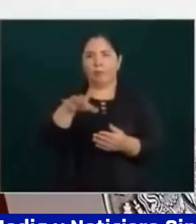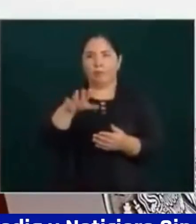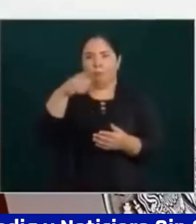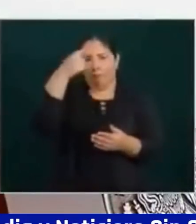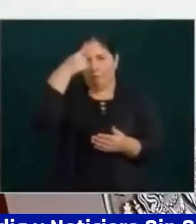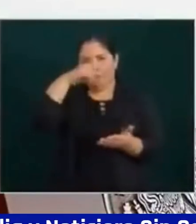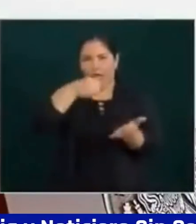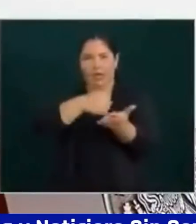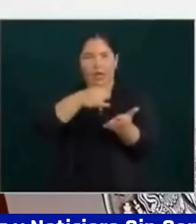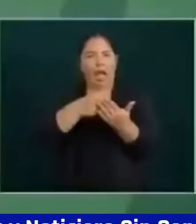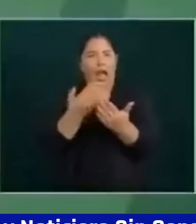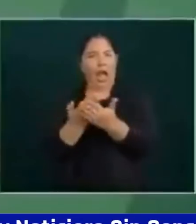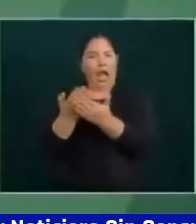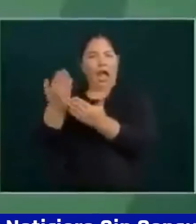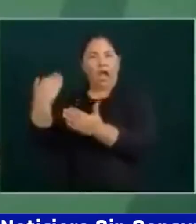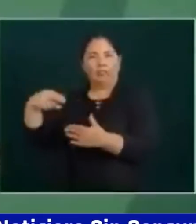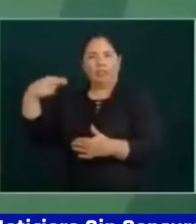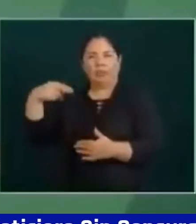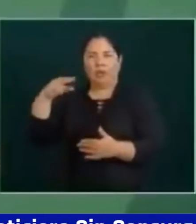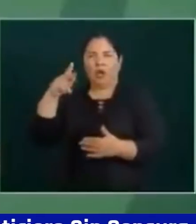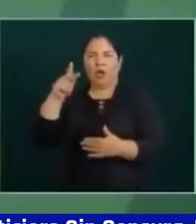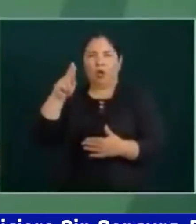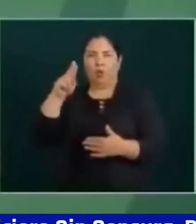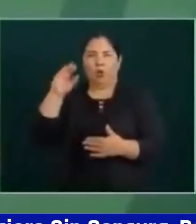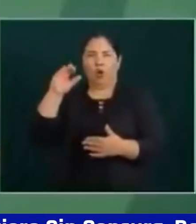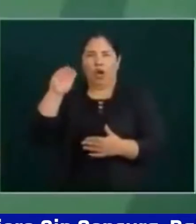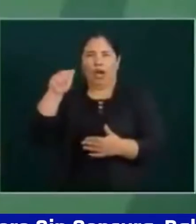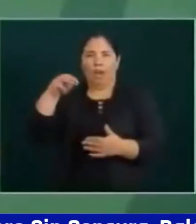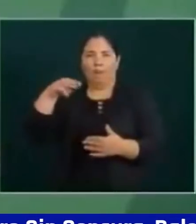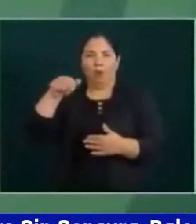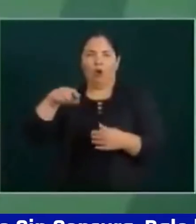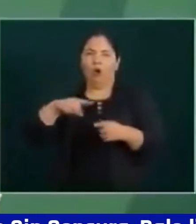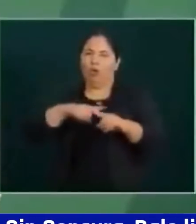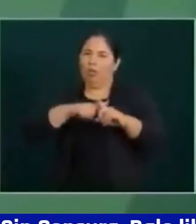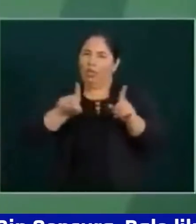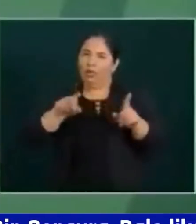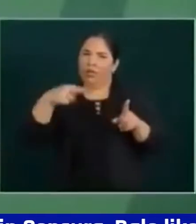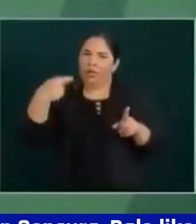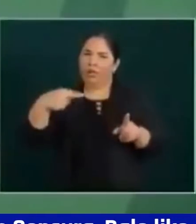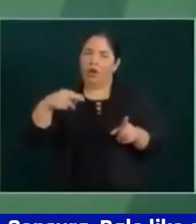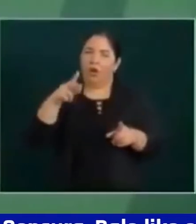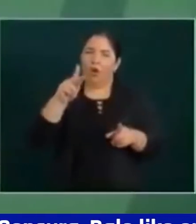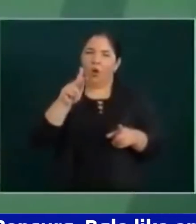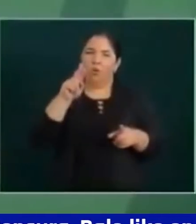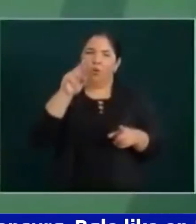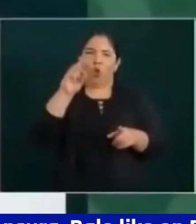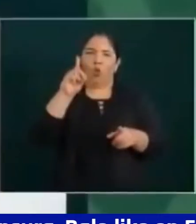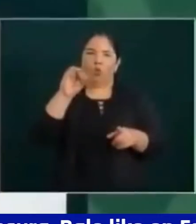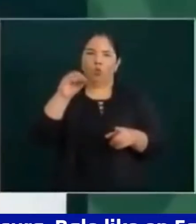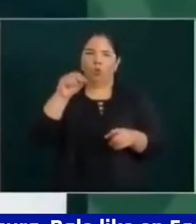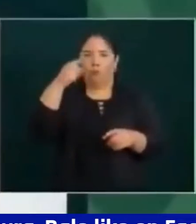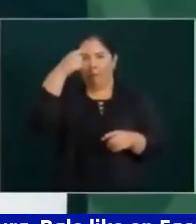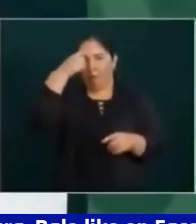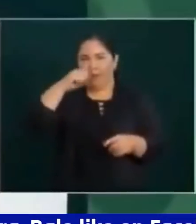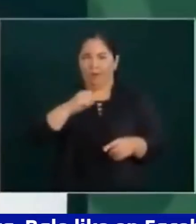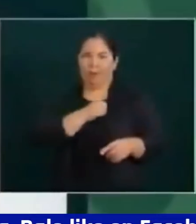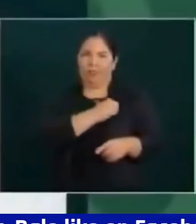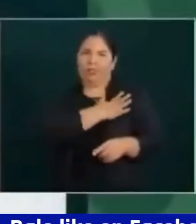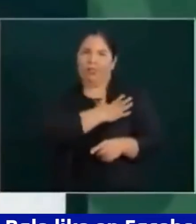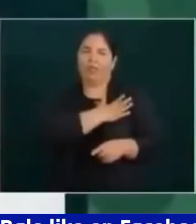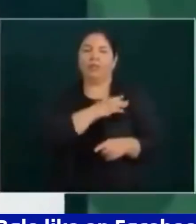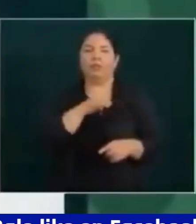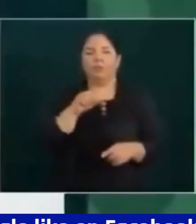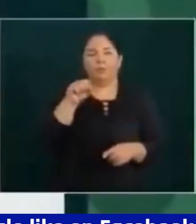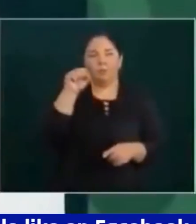Lo que era el Procampo ahora es producción para el bienestar.